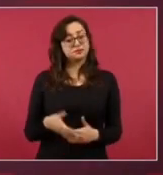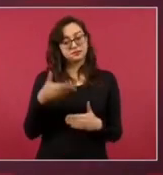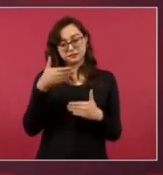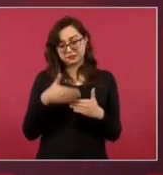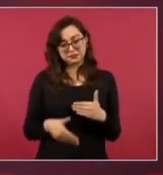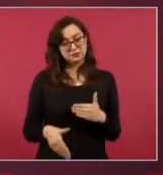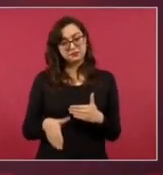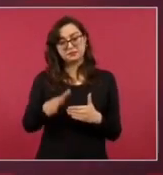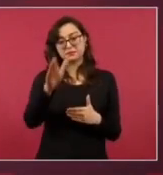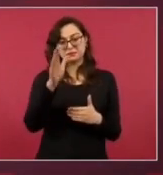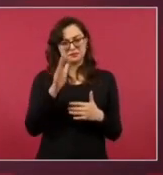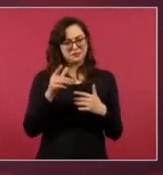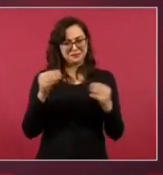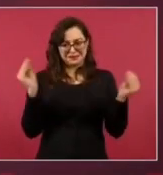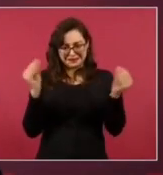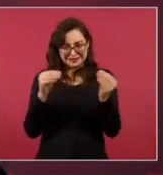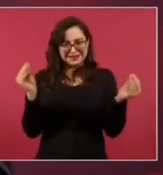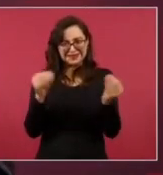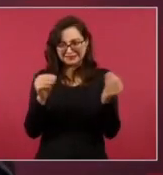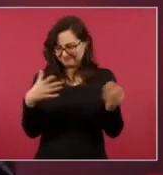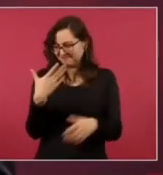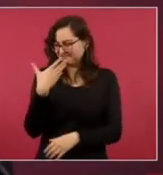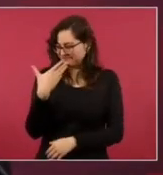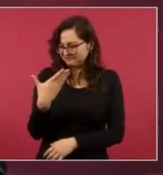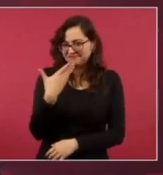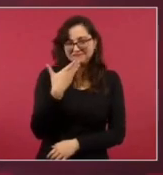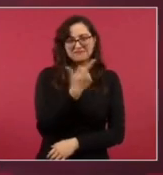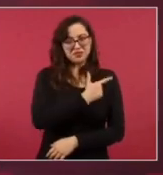adelante con la polémica. Además, es